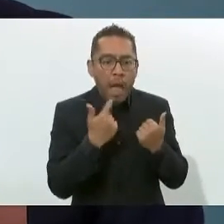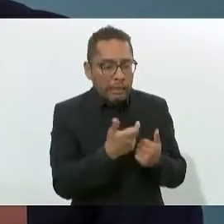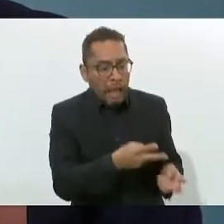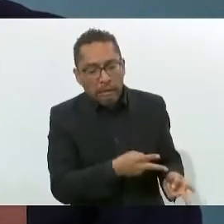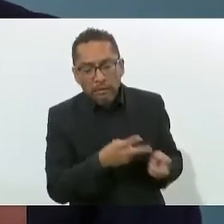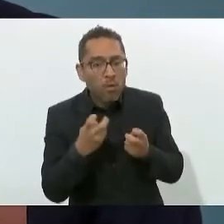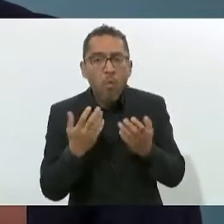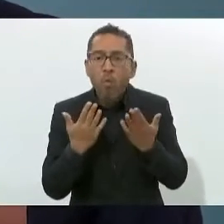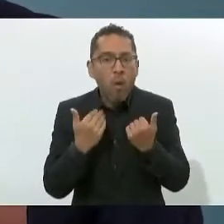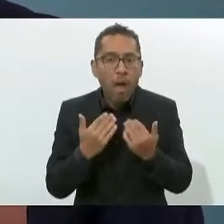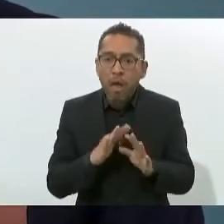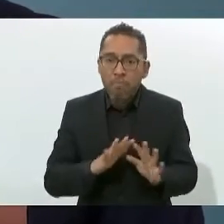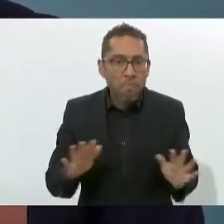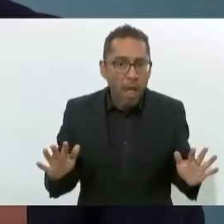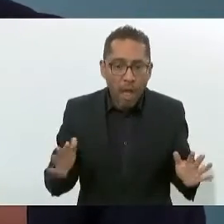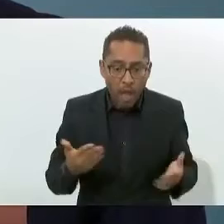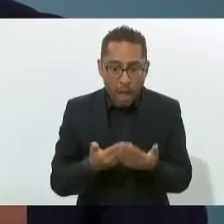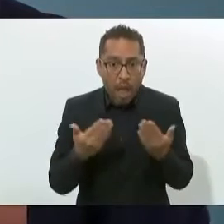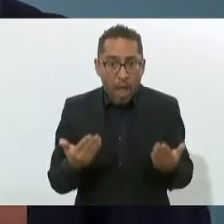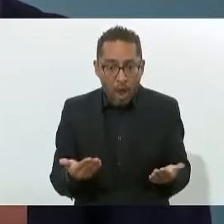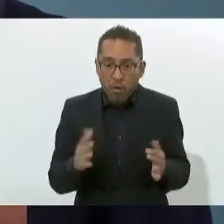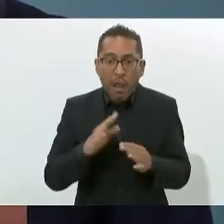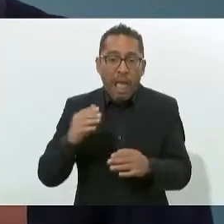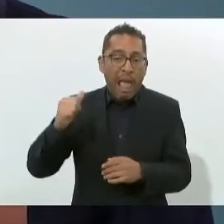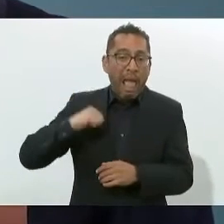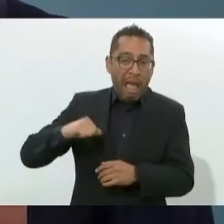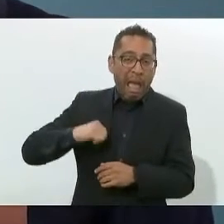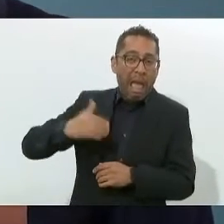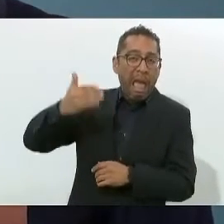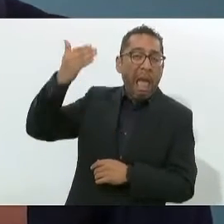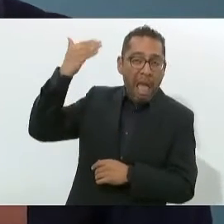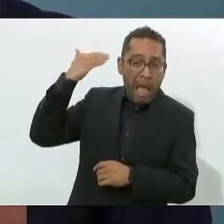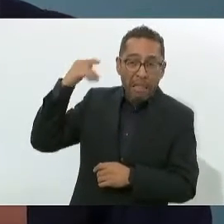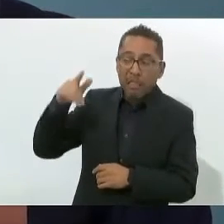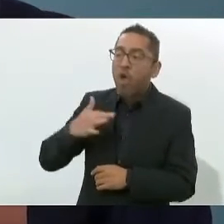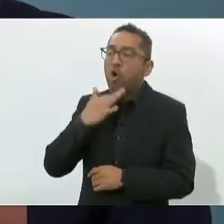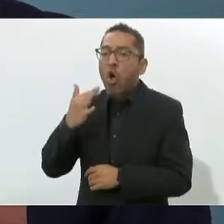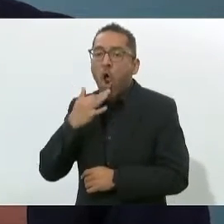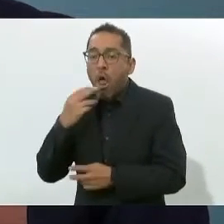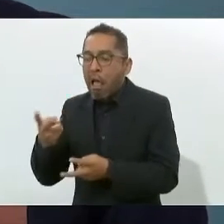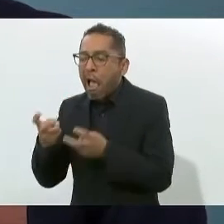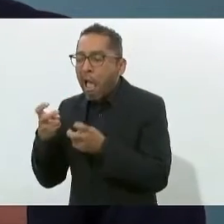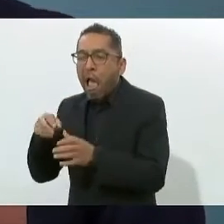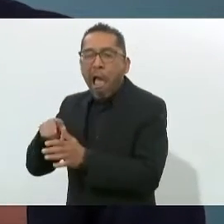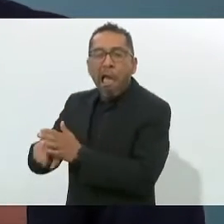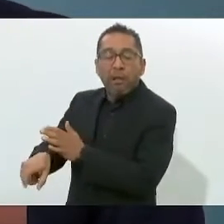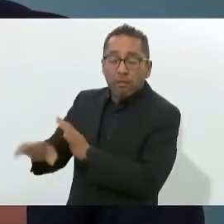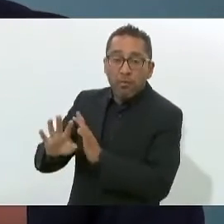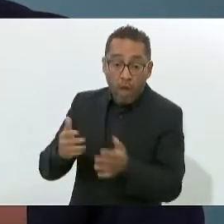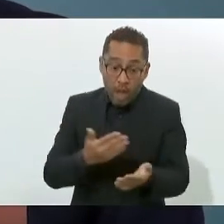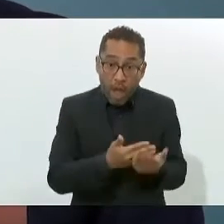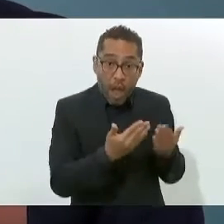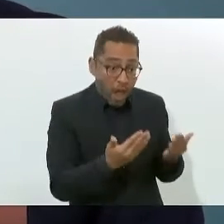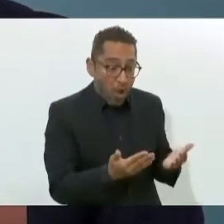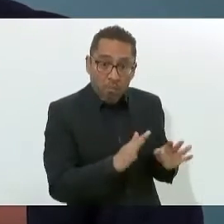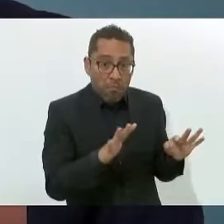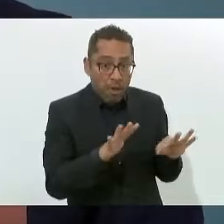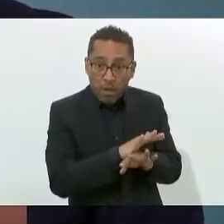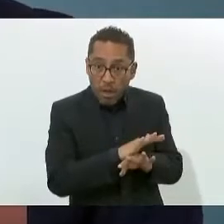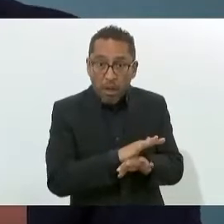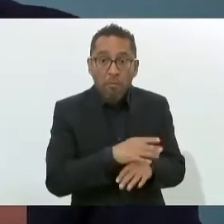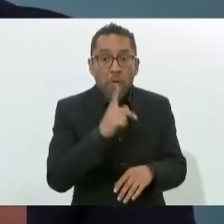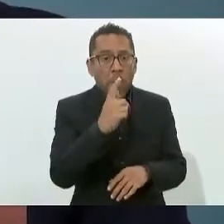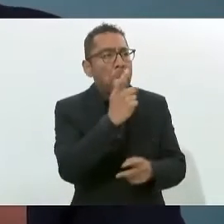porque ya no es el tiempo de antes. Ahora, sin